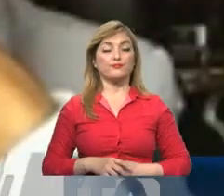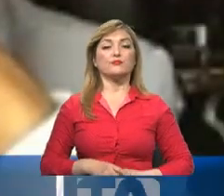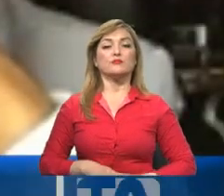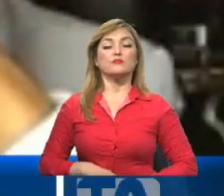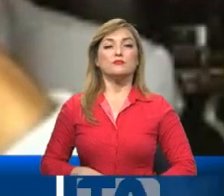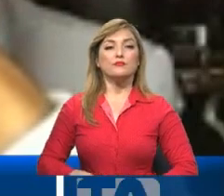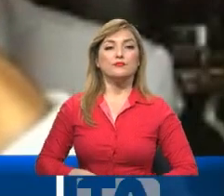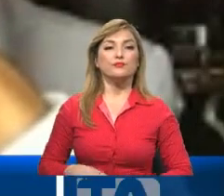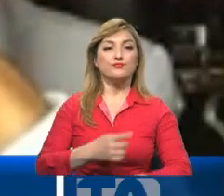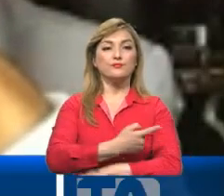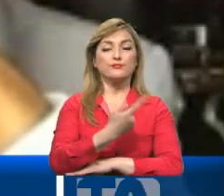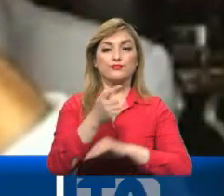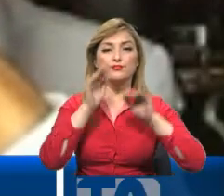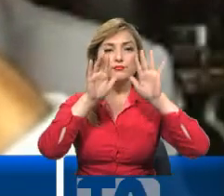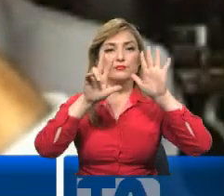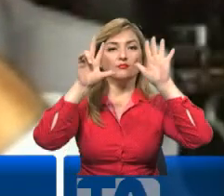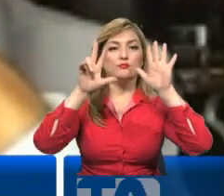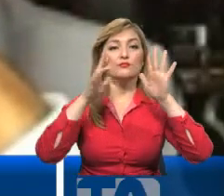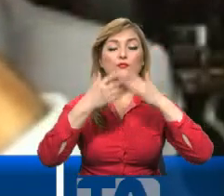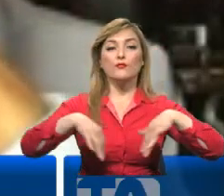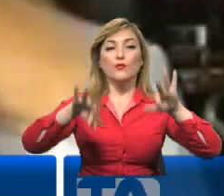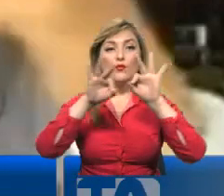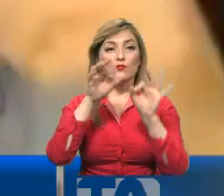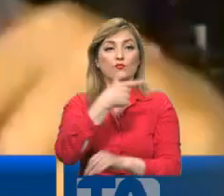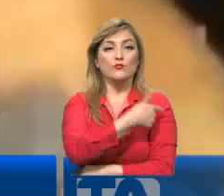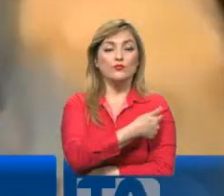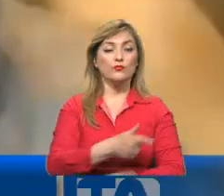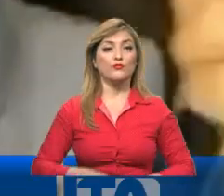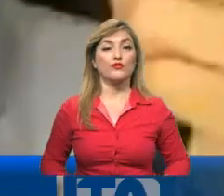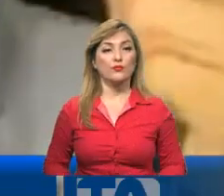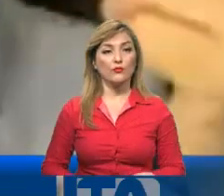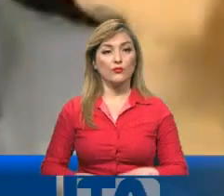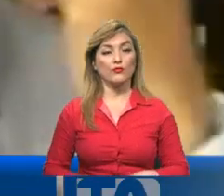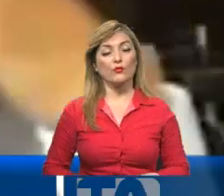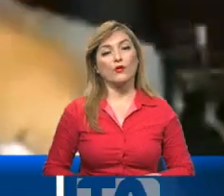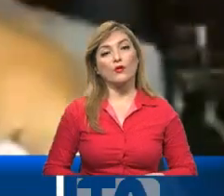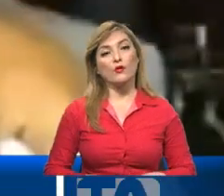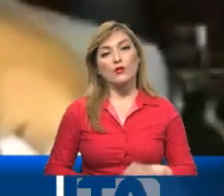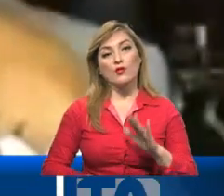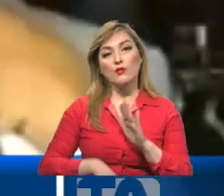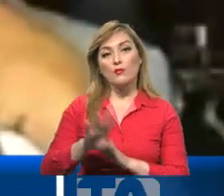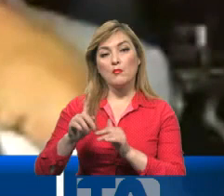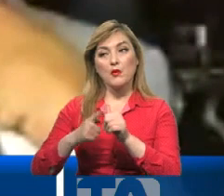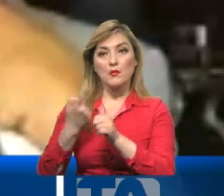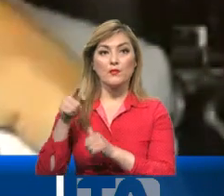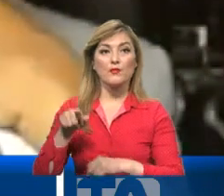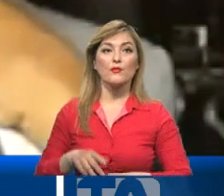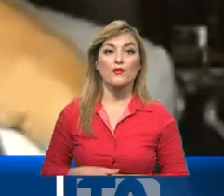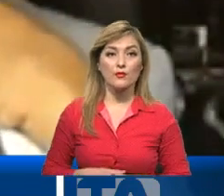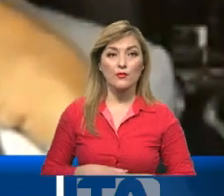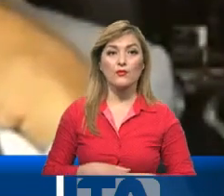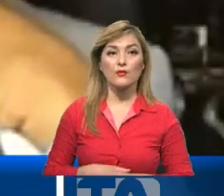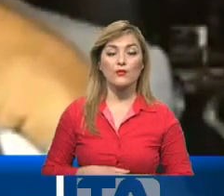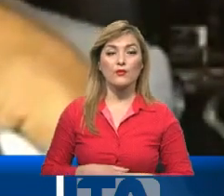18 llegará otro lote importante de vacunas que equivale al doble del primer lote que llegó, con lo